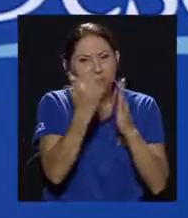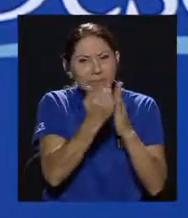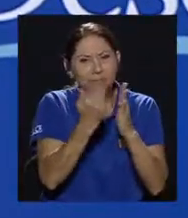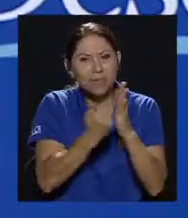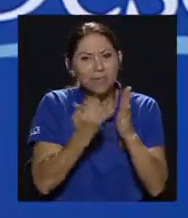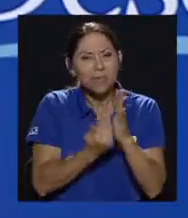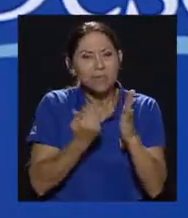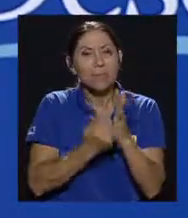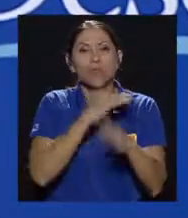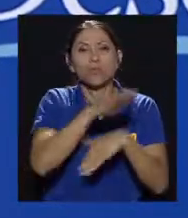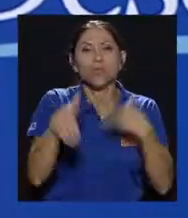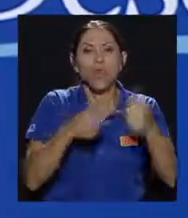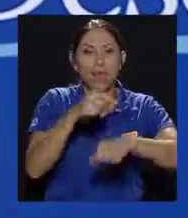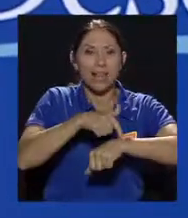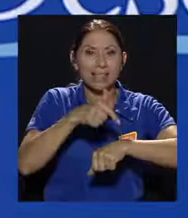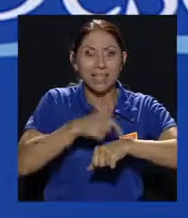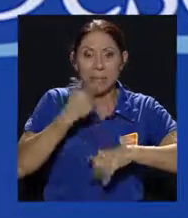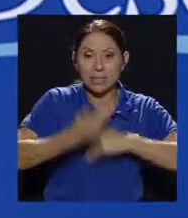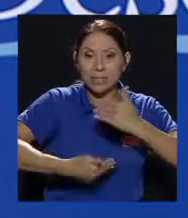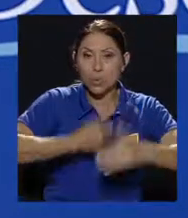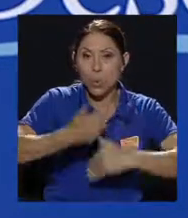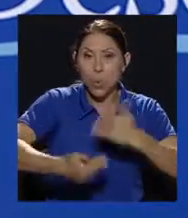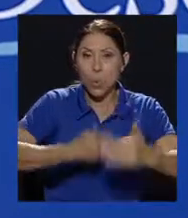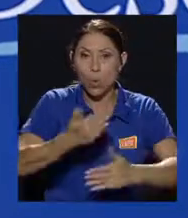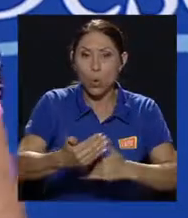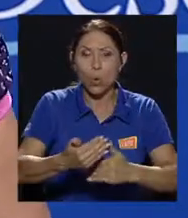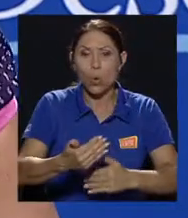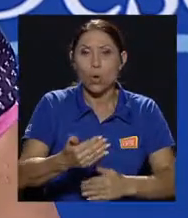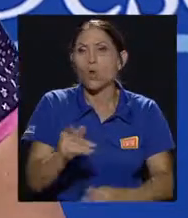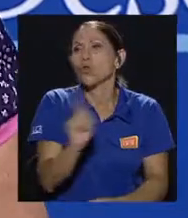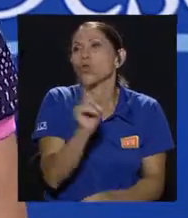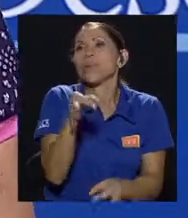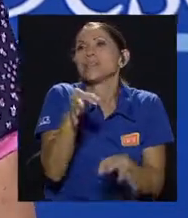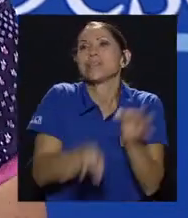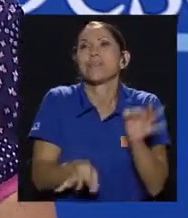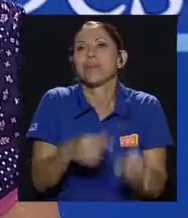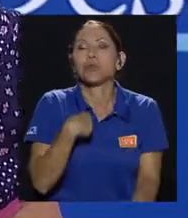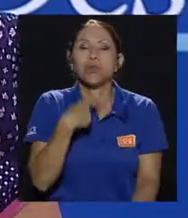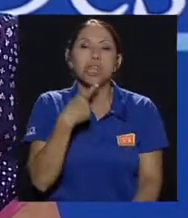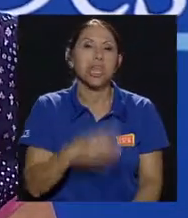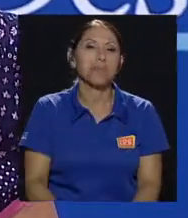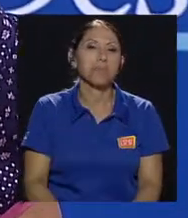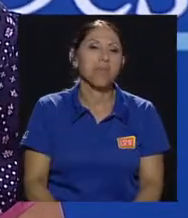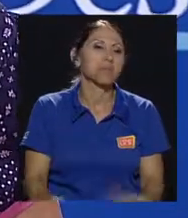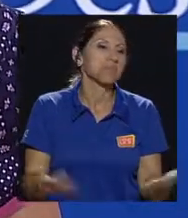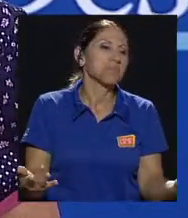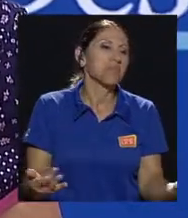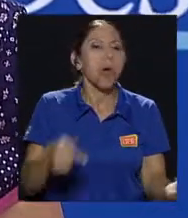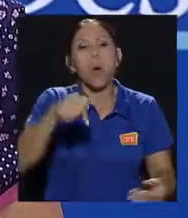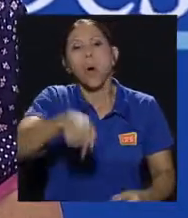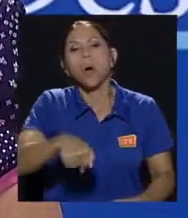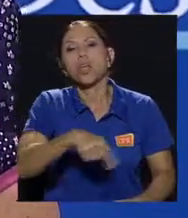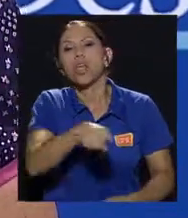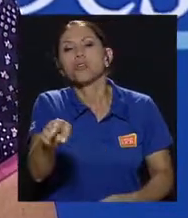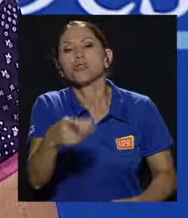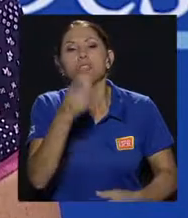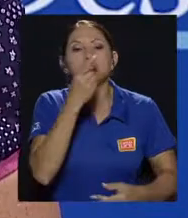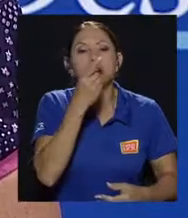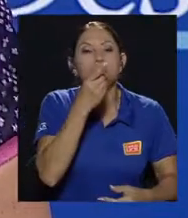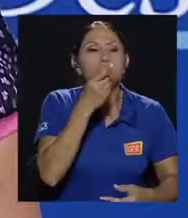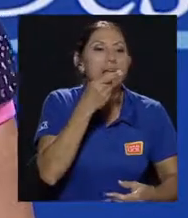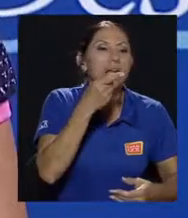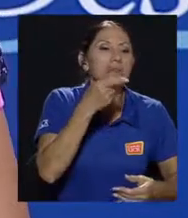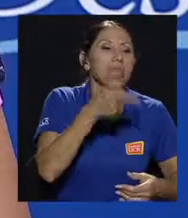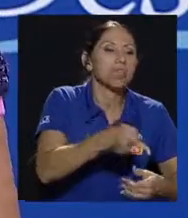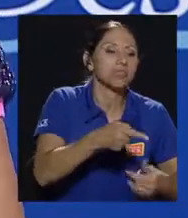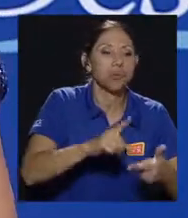conllevado. No es simplemente, como le decía yo a usted fuera de cámara, que a mí se me ocurrió decir, bueno, hagamos que hoy desayunen esto, que almuercen esto y